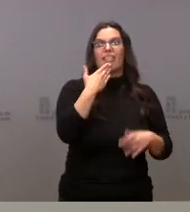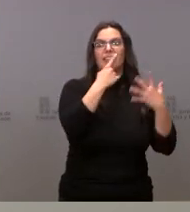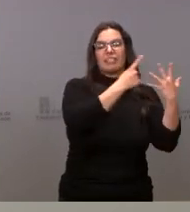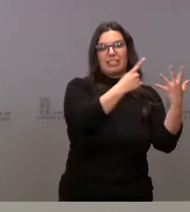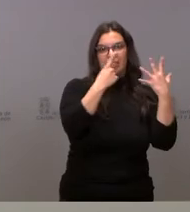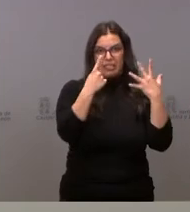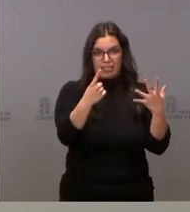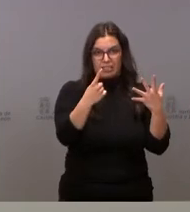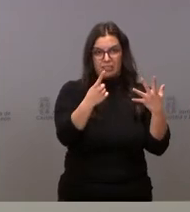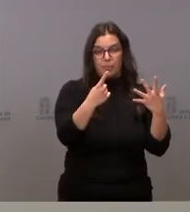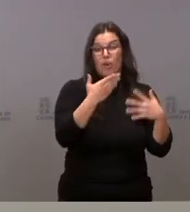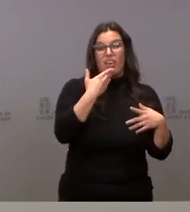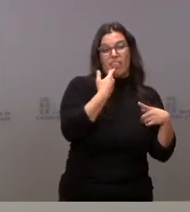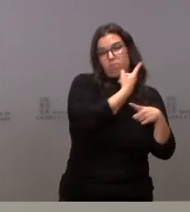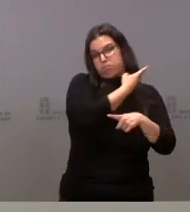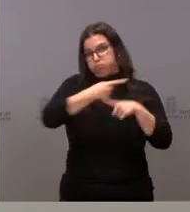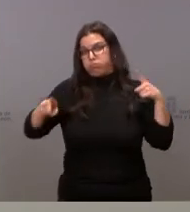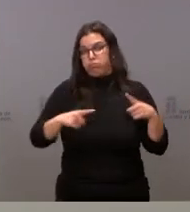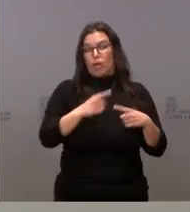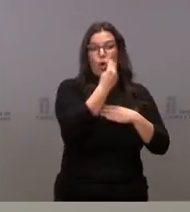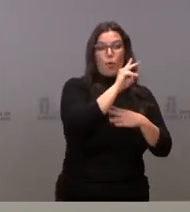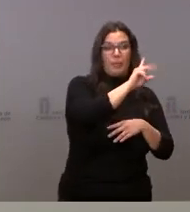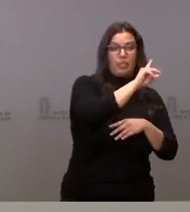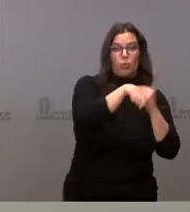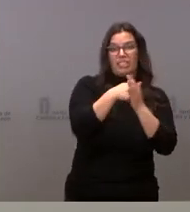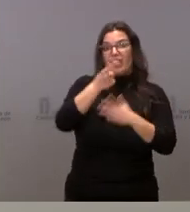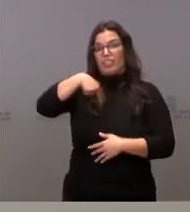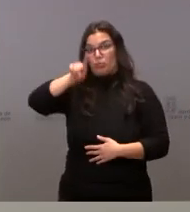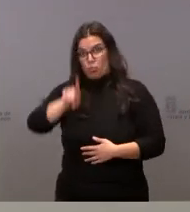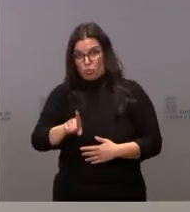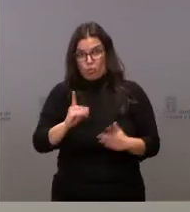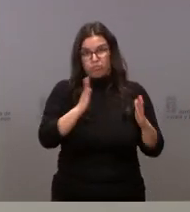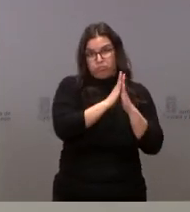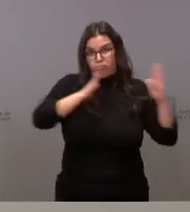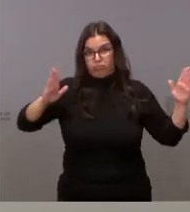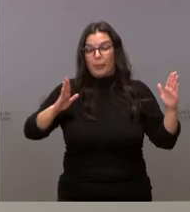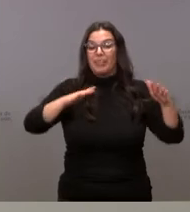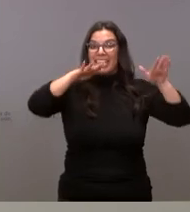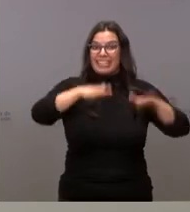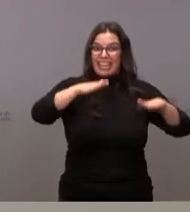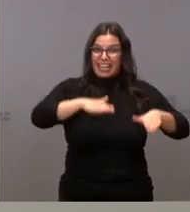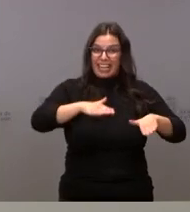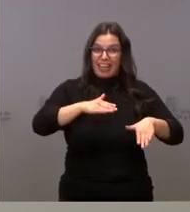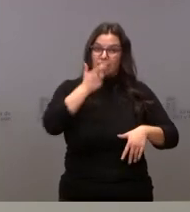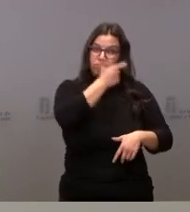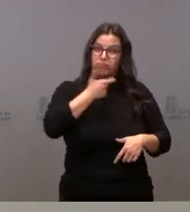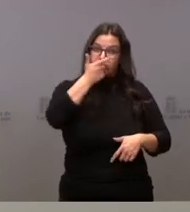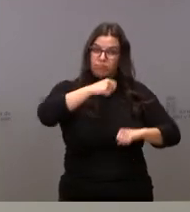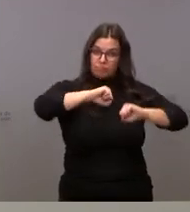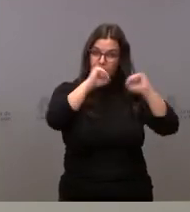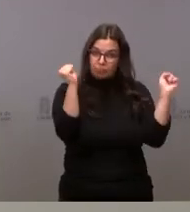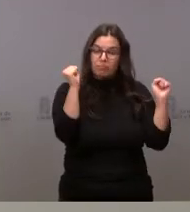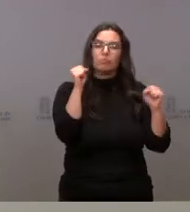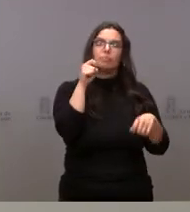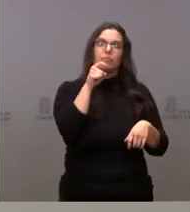rango muy amplio de edad que oscila desde los 21 años hasta 201 y con una estancia media en estos servicios de medicina interna